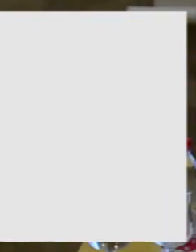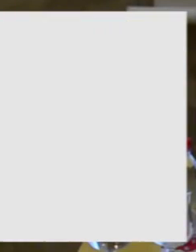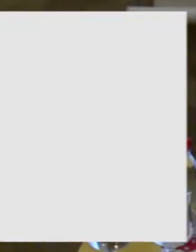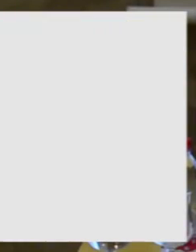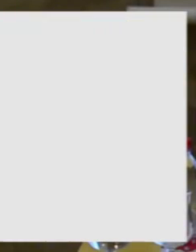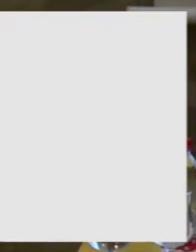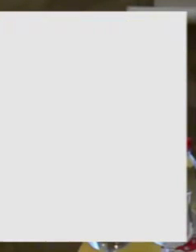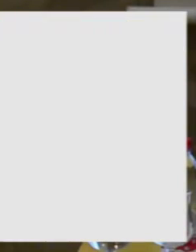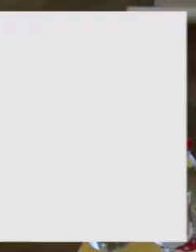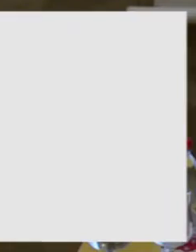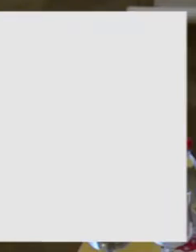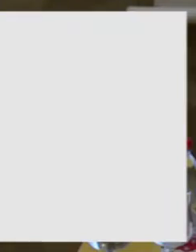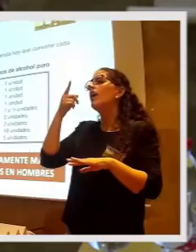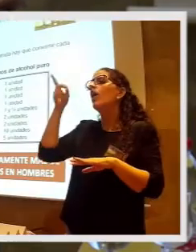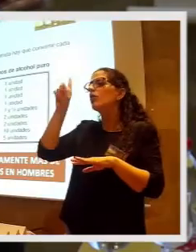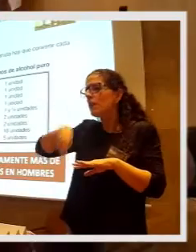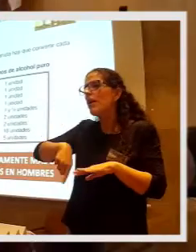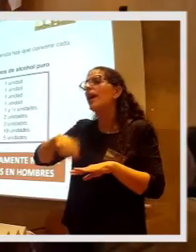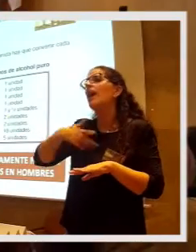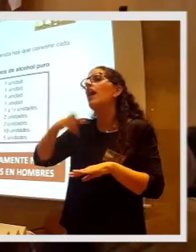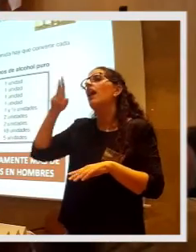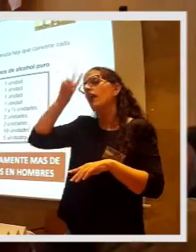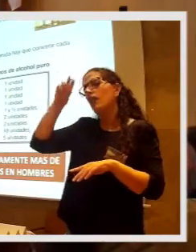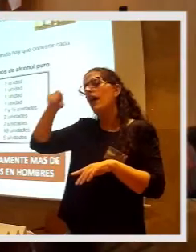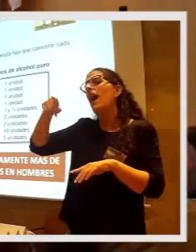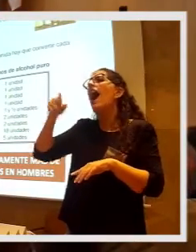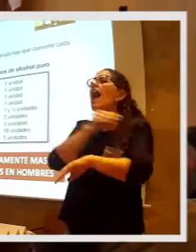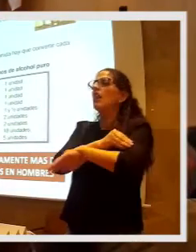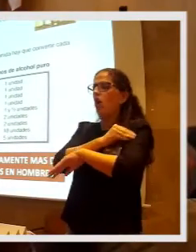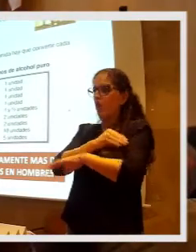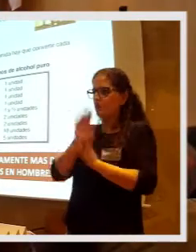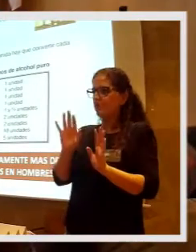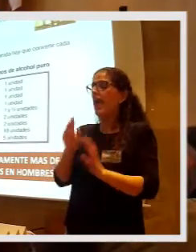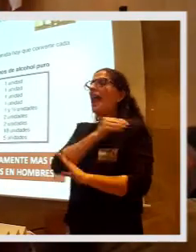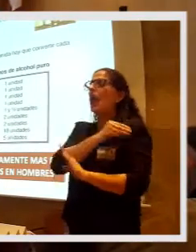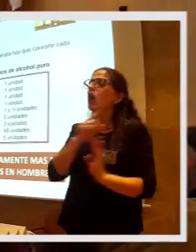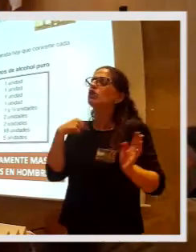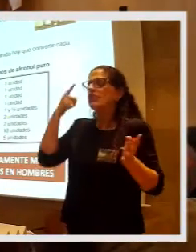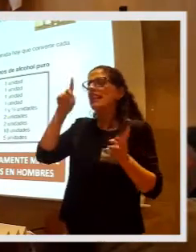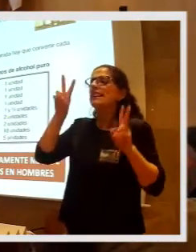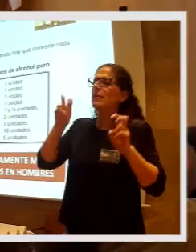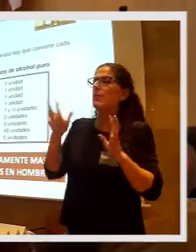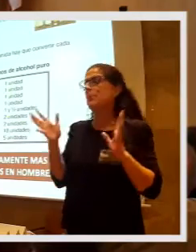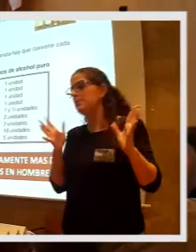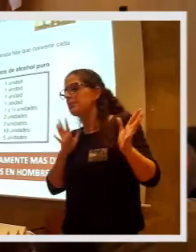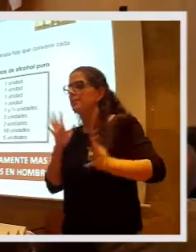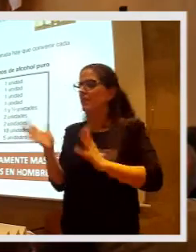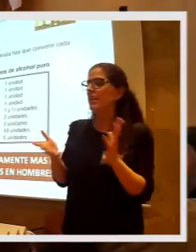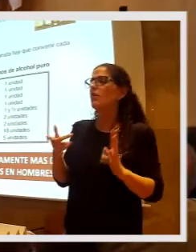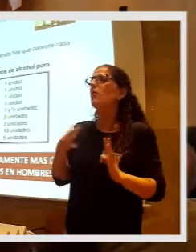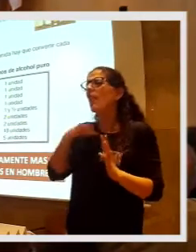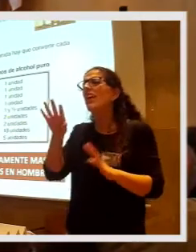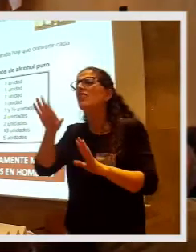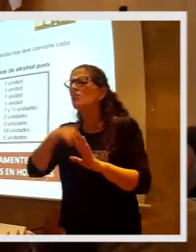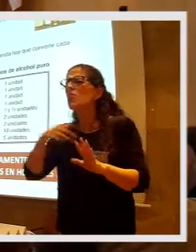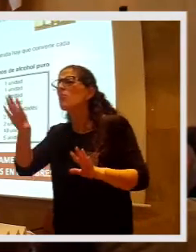tiempo, recordar el alcohol. Bueno, ¿qué pasa con el alcohol? Es un tema que quizá un poquito controvertido, ¿no? ¿Podemos tomar alcohol? Nuestros pacientes nos preguntan que